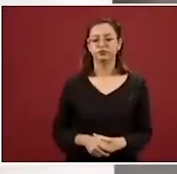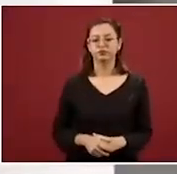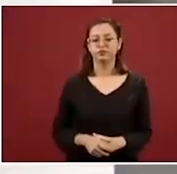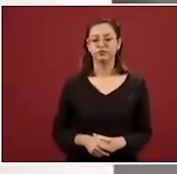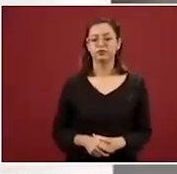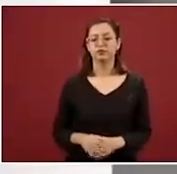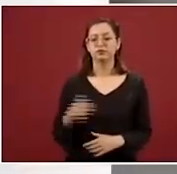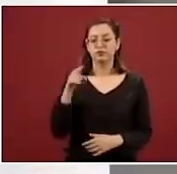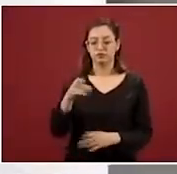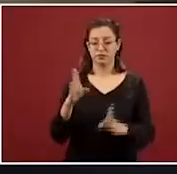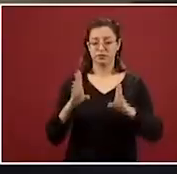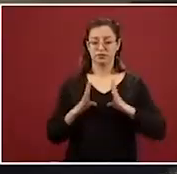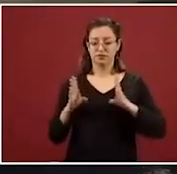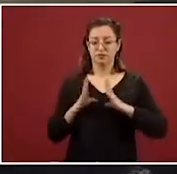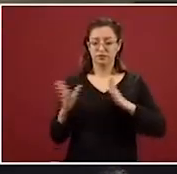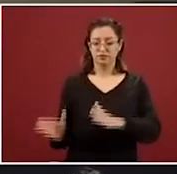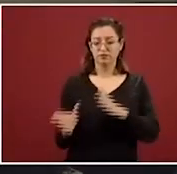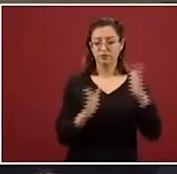La base aérea militar,